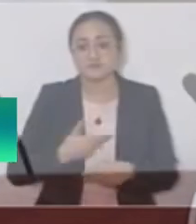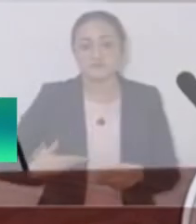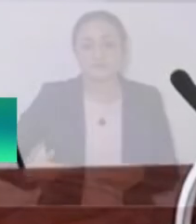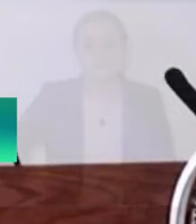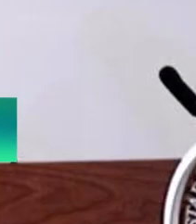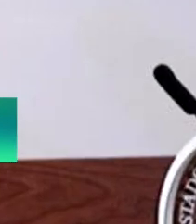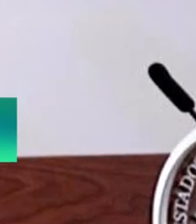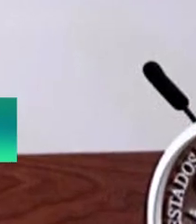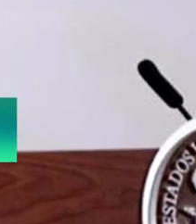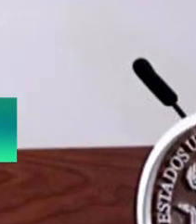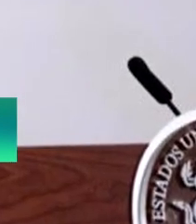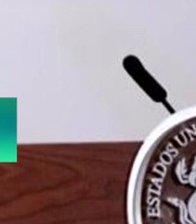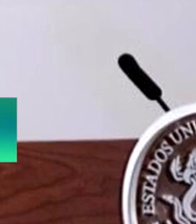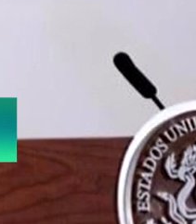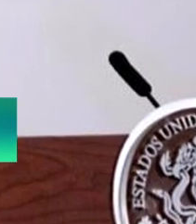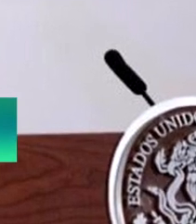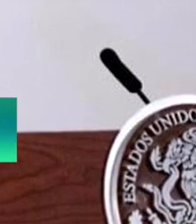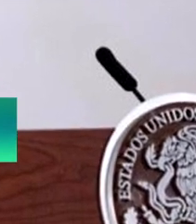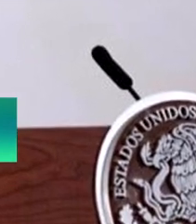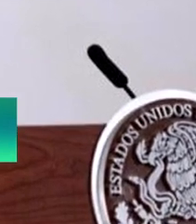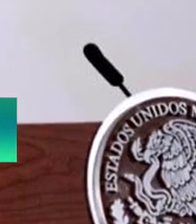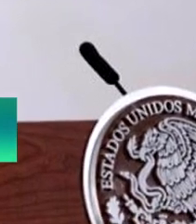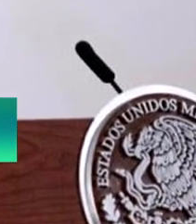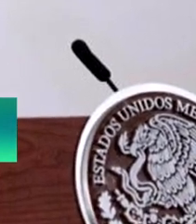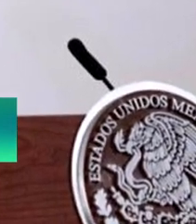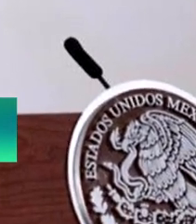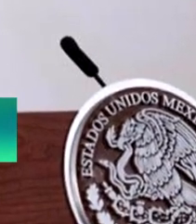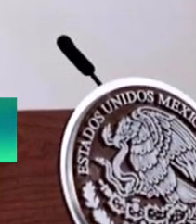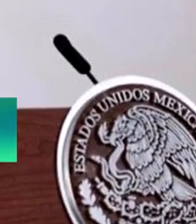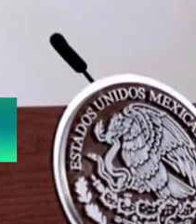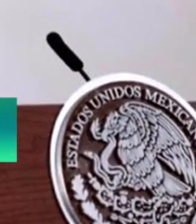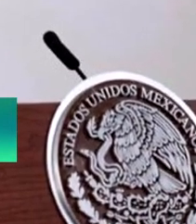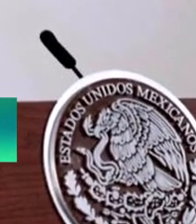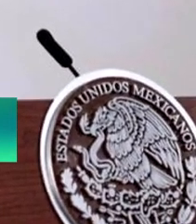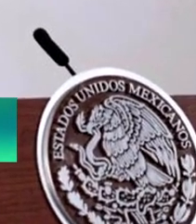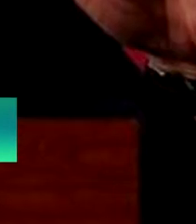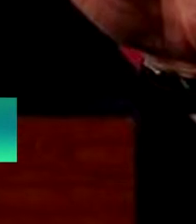López Obrador. Además, señaló que se prepara ya el desfile del